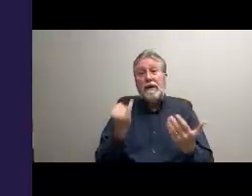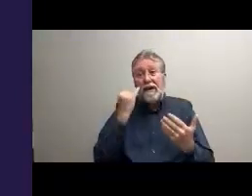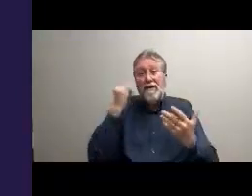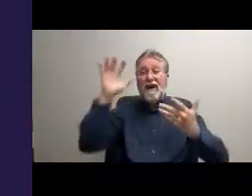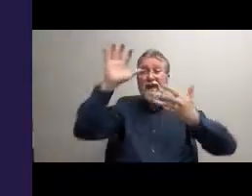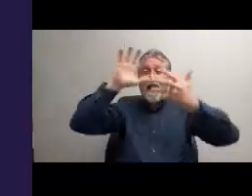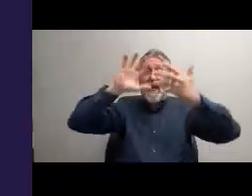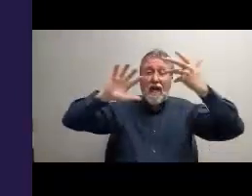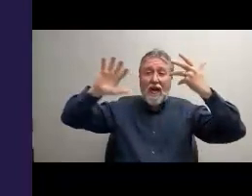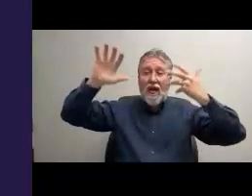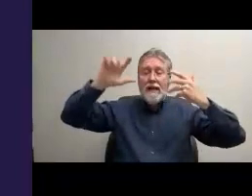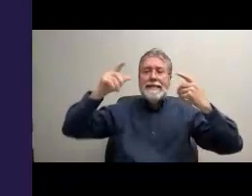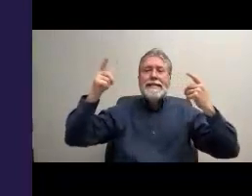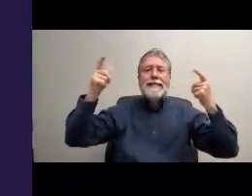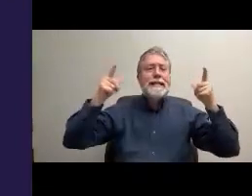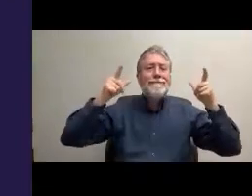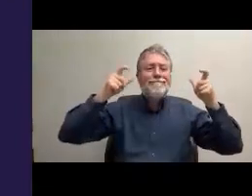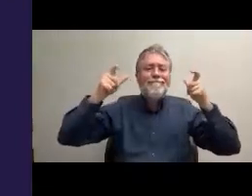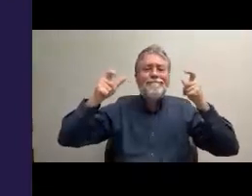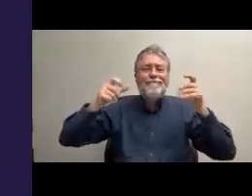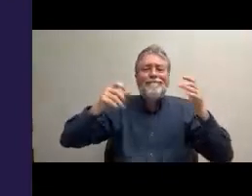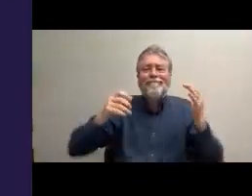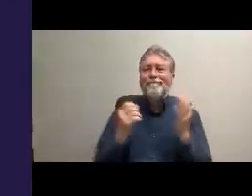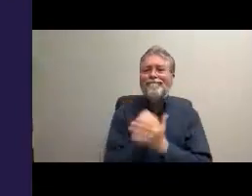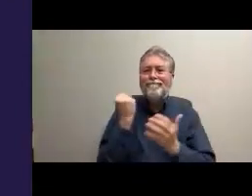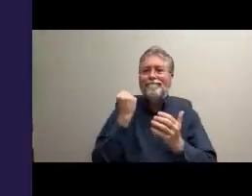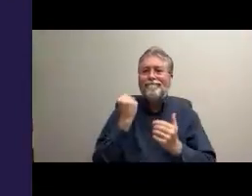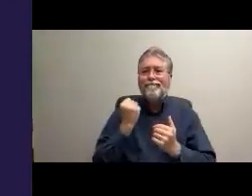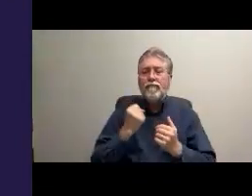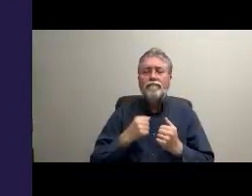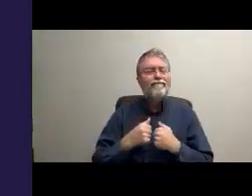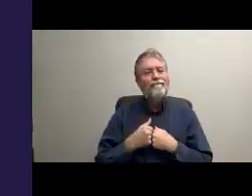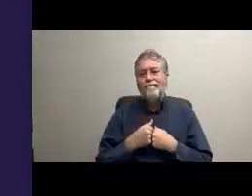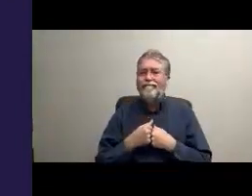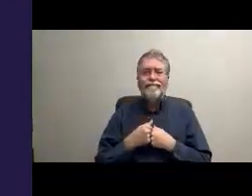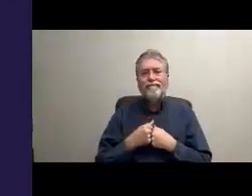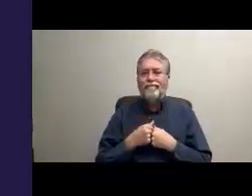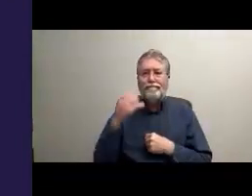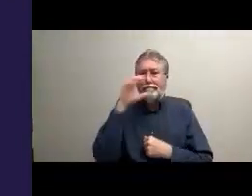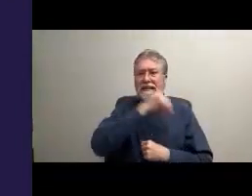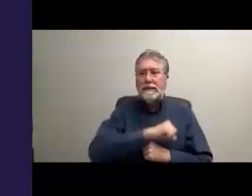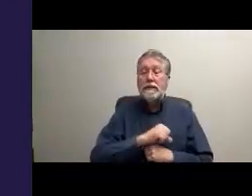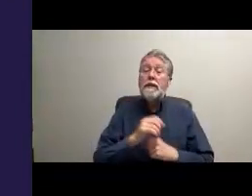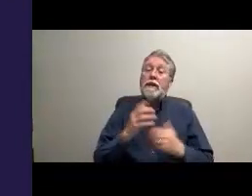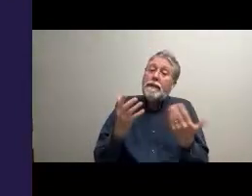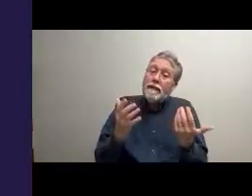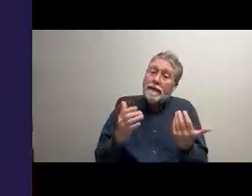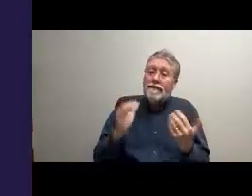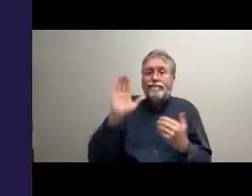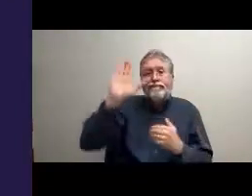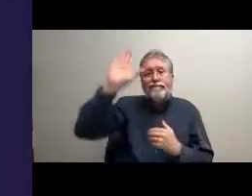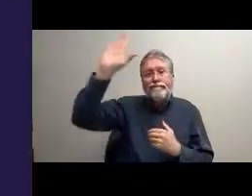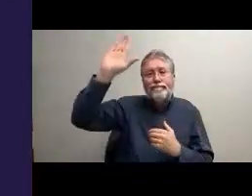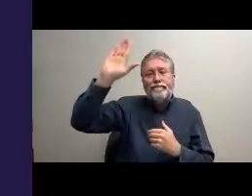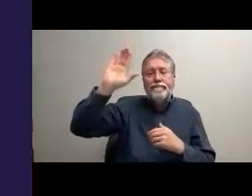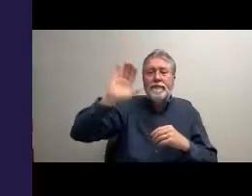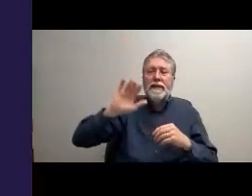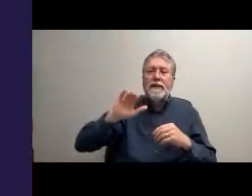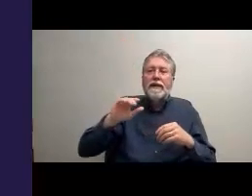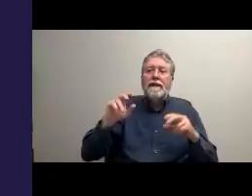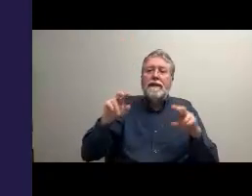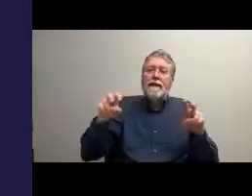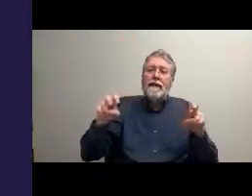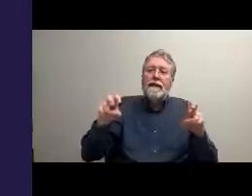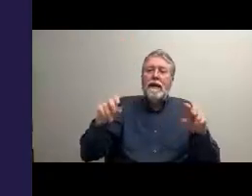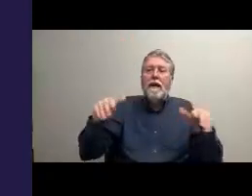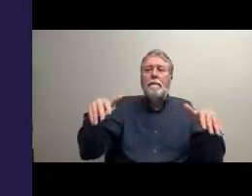no se puede obtener ningún dato. Esa es siempre una limitación de la teledetección por satélite, al menos de la teledetección pasiva. Y